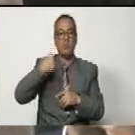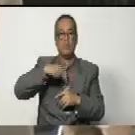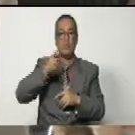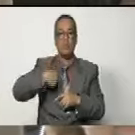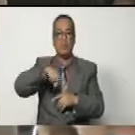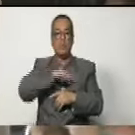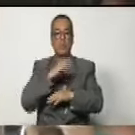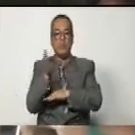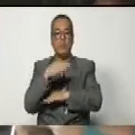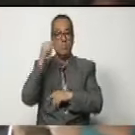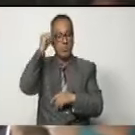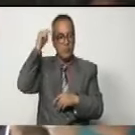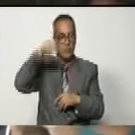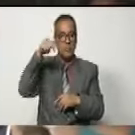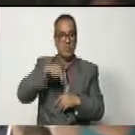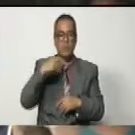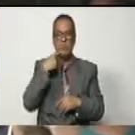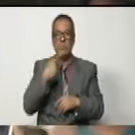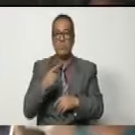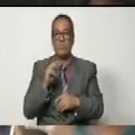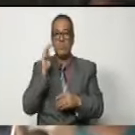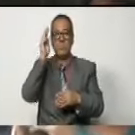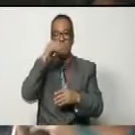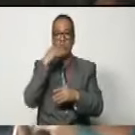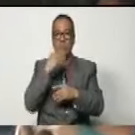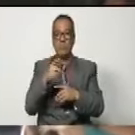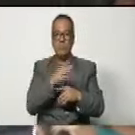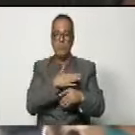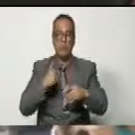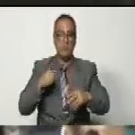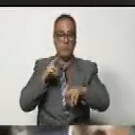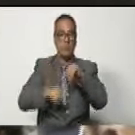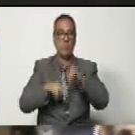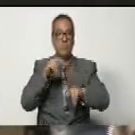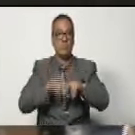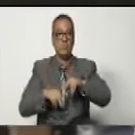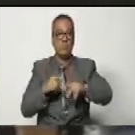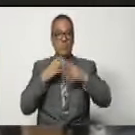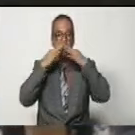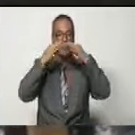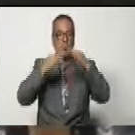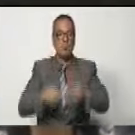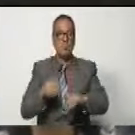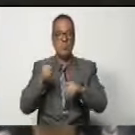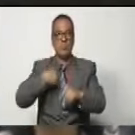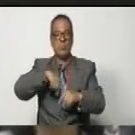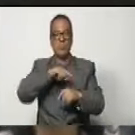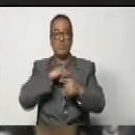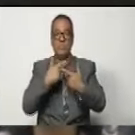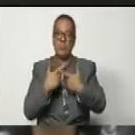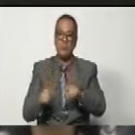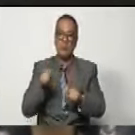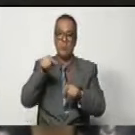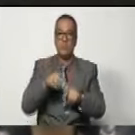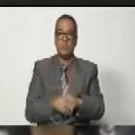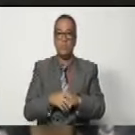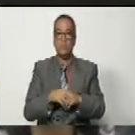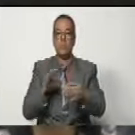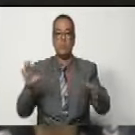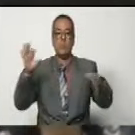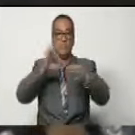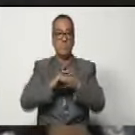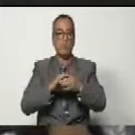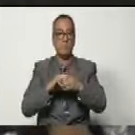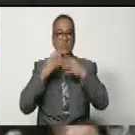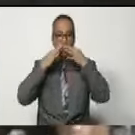nuestra bandera hasta el día de hoy. Dice Miranda, el querer constituirá indubitablemente nuestra independencia. La unión